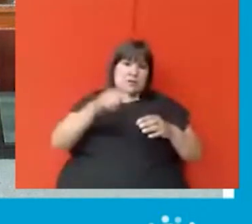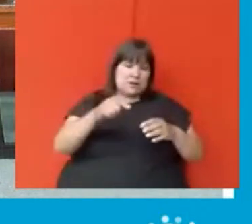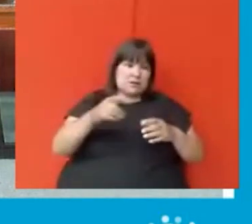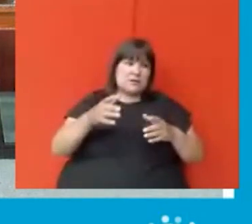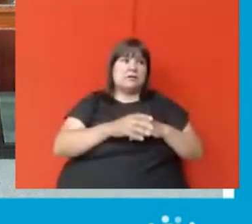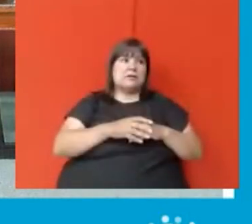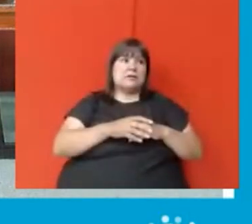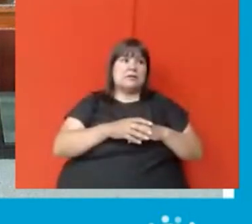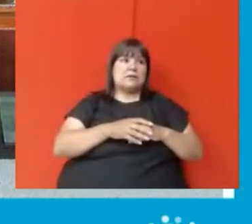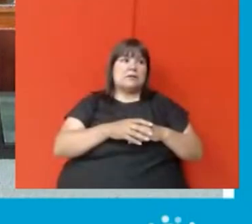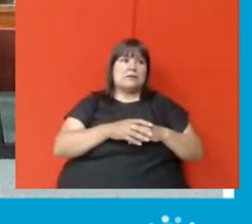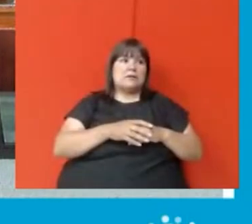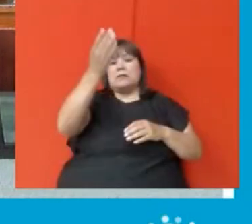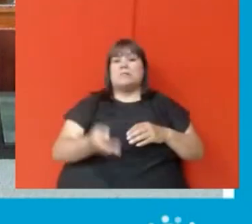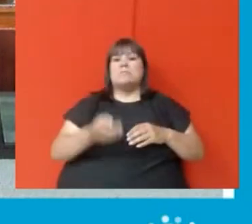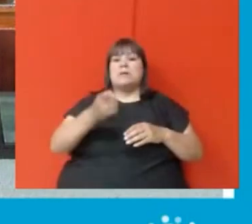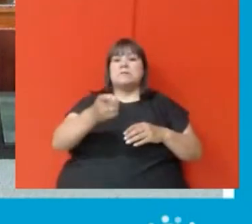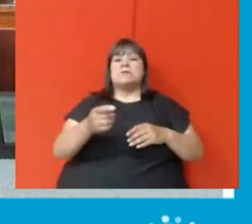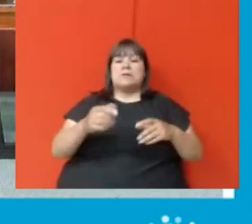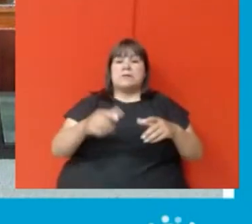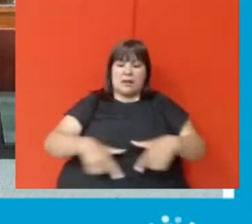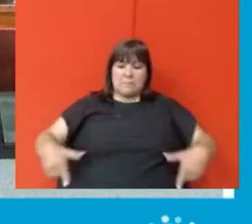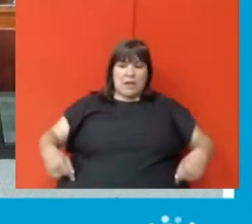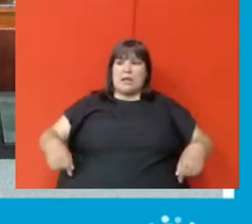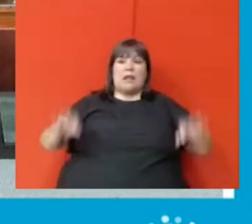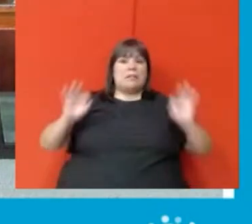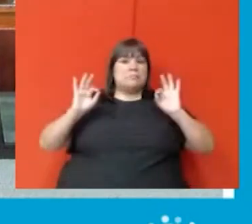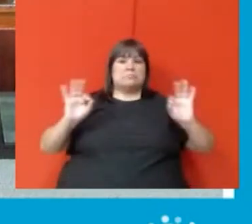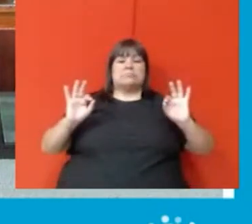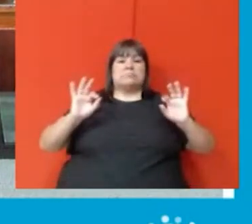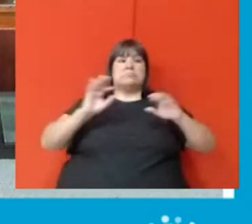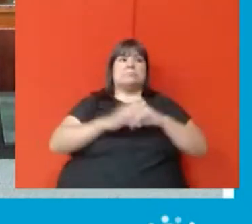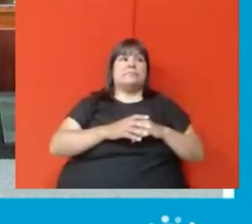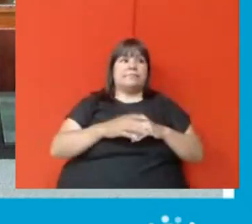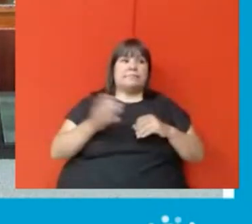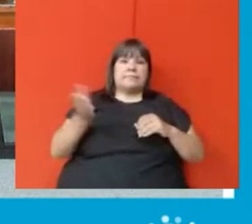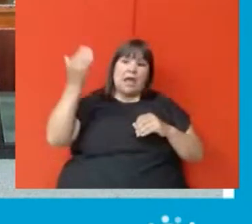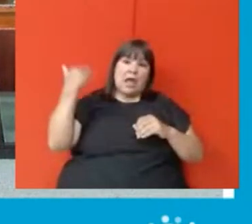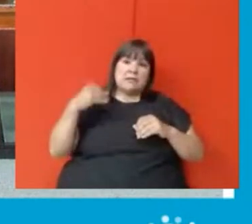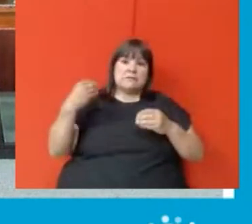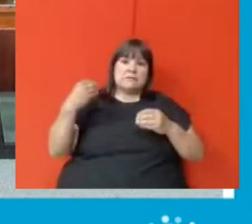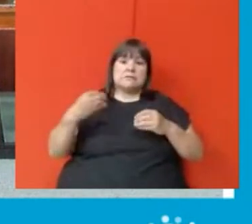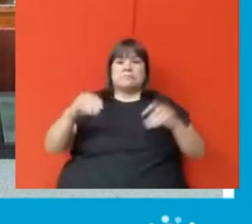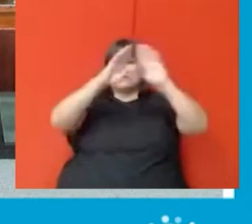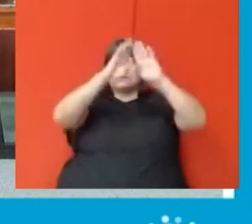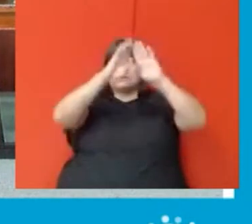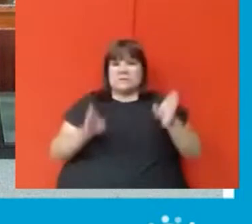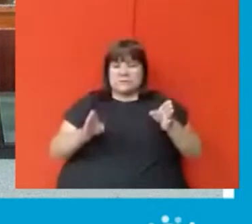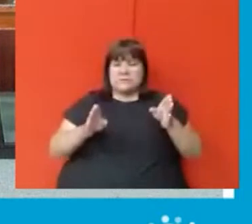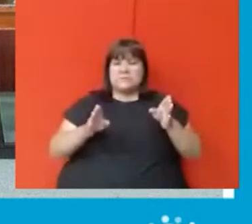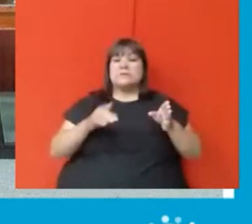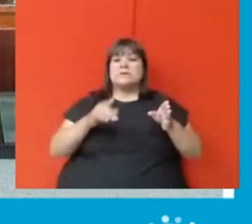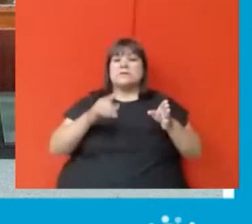pañal. El paciente ni siquiera es incontinente, pero como en esa época en terapia no se dejaba que bajaras al baño, entonces le dicen, si